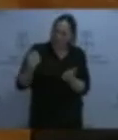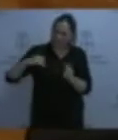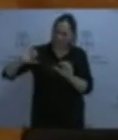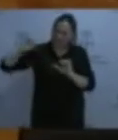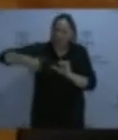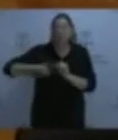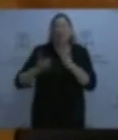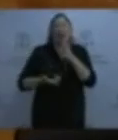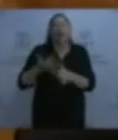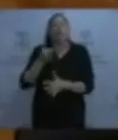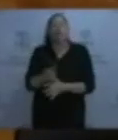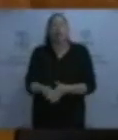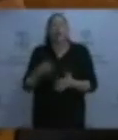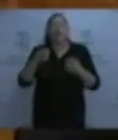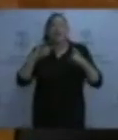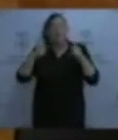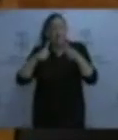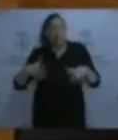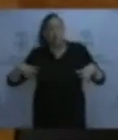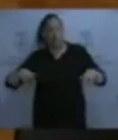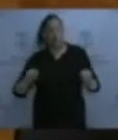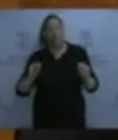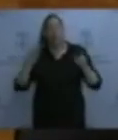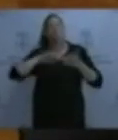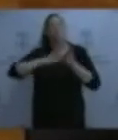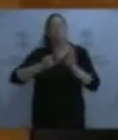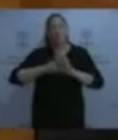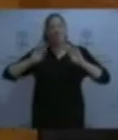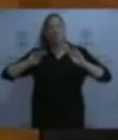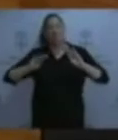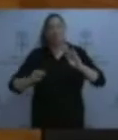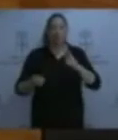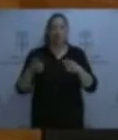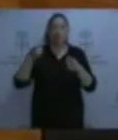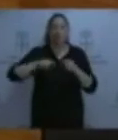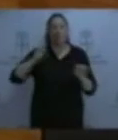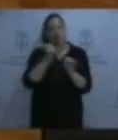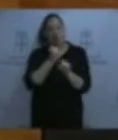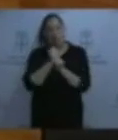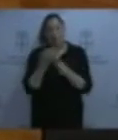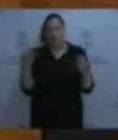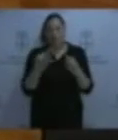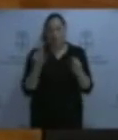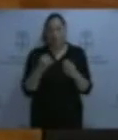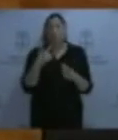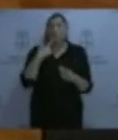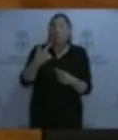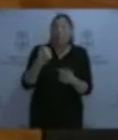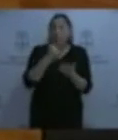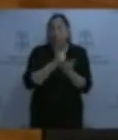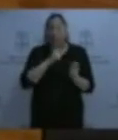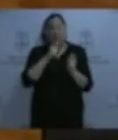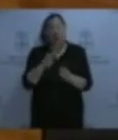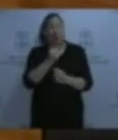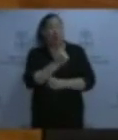los recién formados. En este sentido, estos contratos que me dice que van a garantizar de hasta diciembre y después un año son también